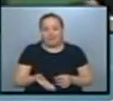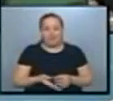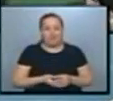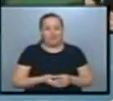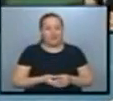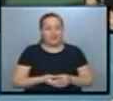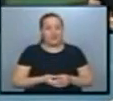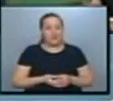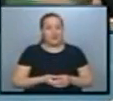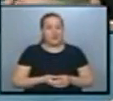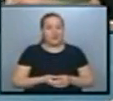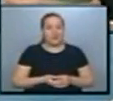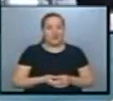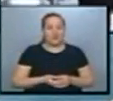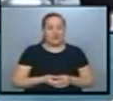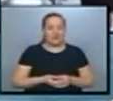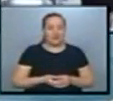ilógico.